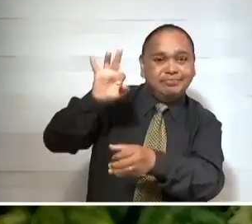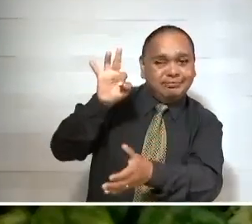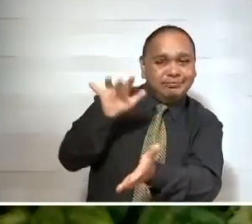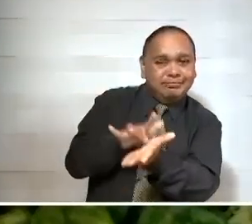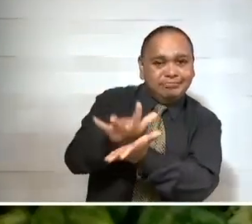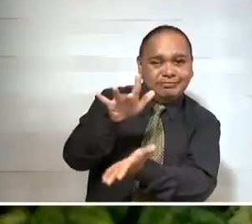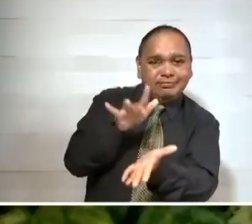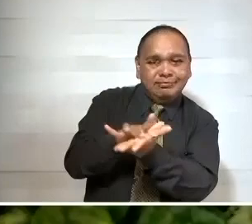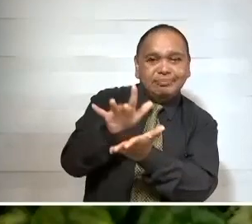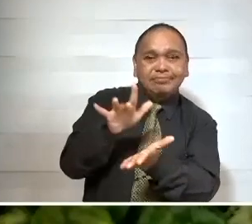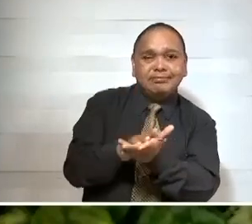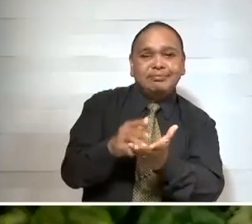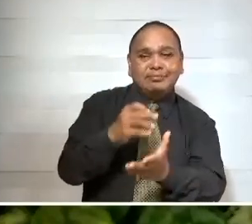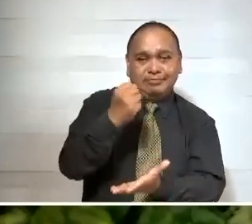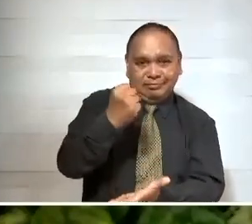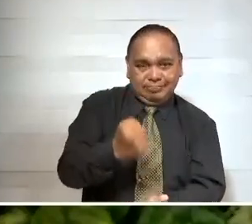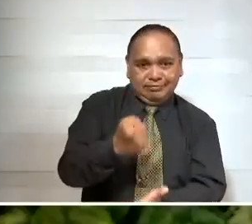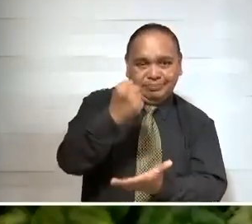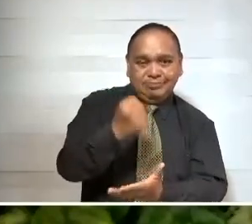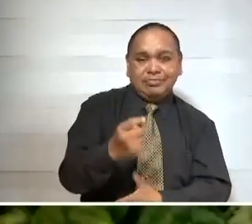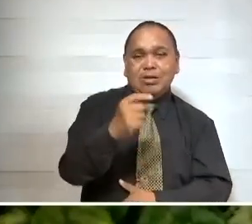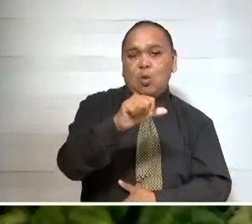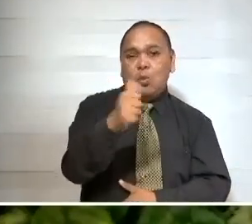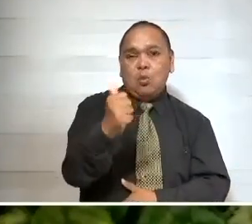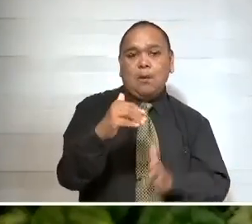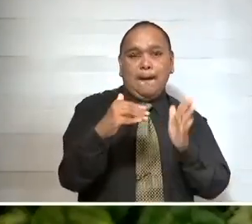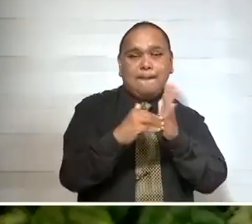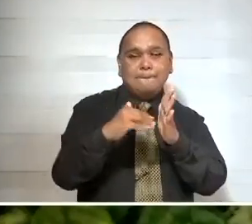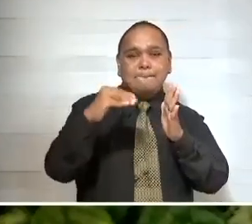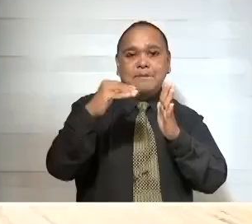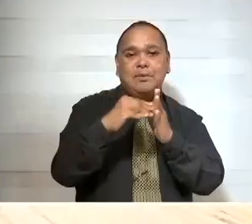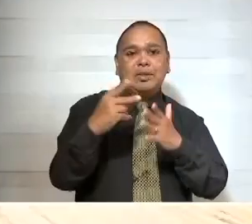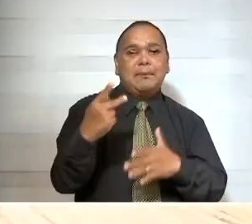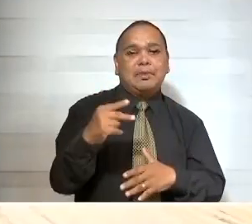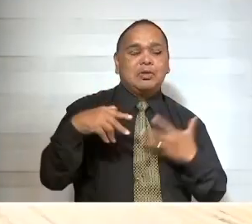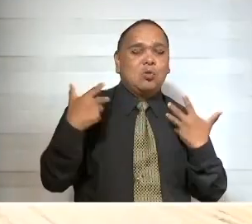11 millones de pesos del Fondo de Infraestructura Social. Muy bien, Lizita.